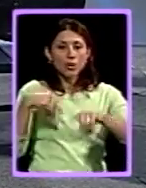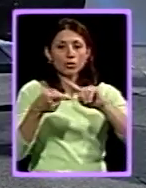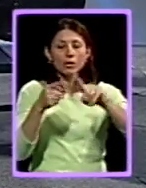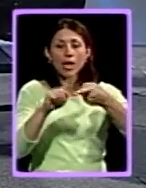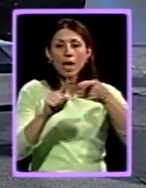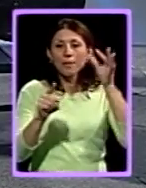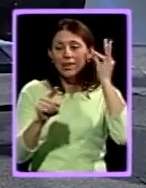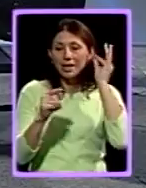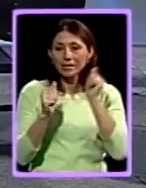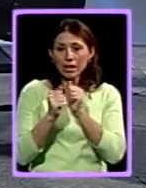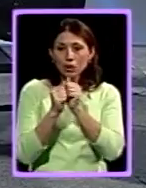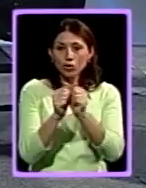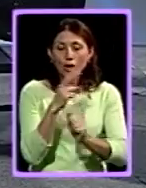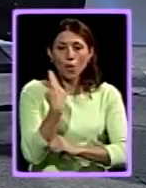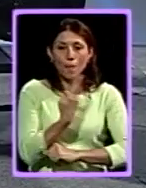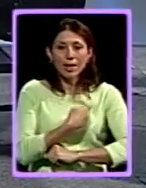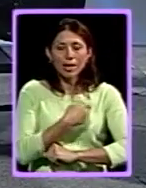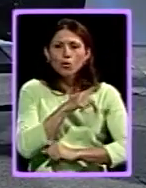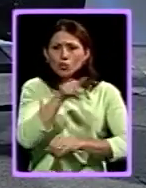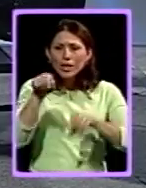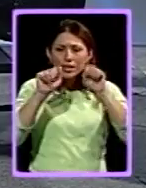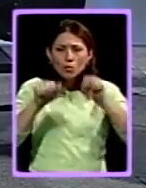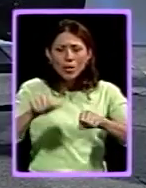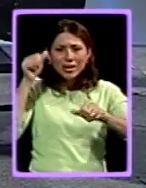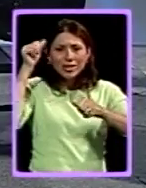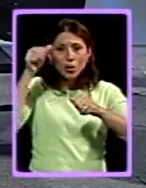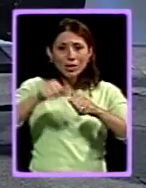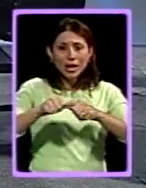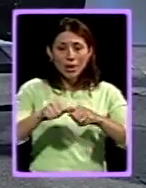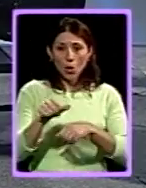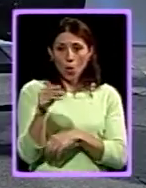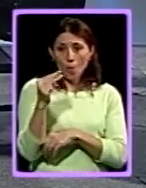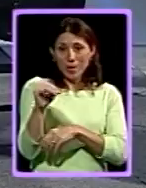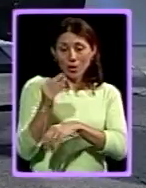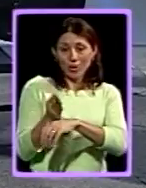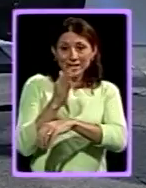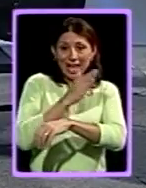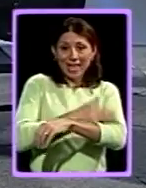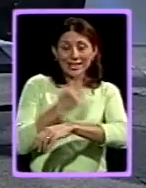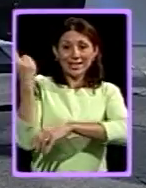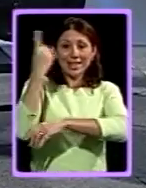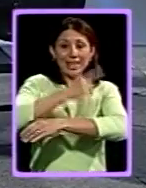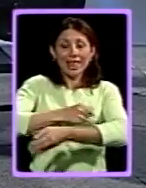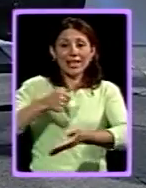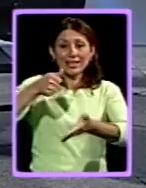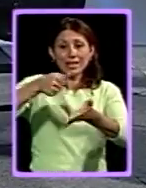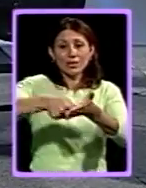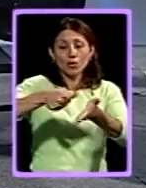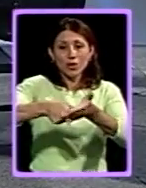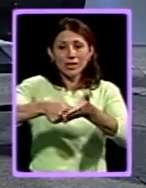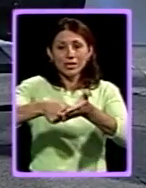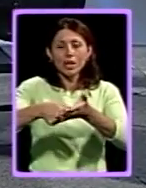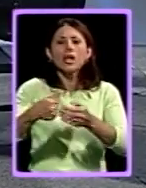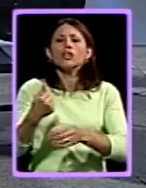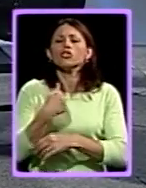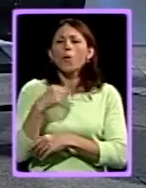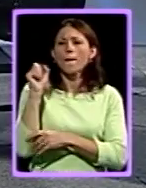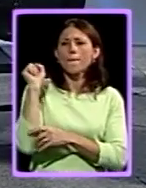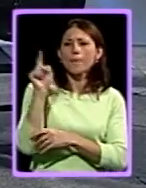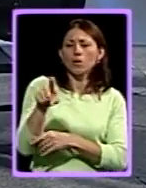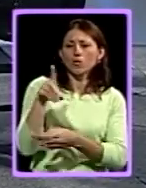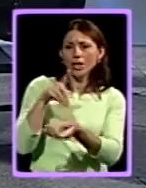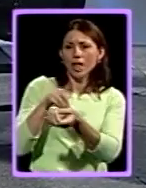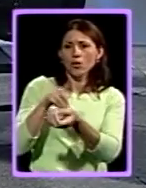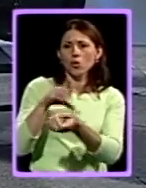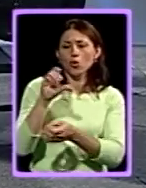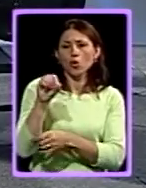podrán recordar que el miércoles previo a las elecciones, yo le hice al doctor Ordóñez,